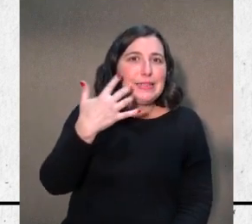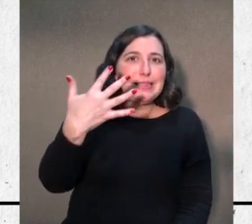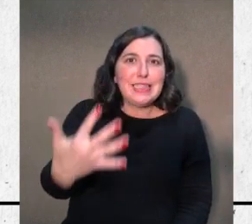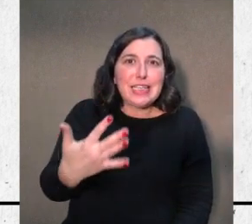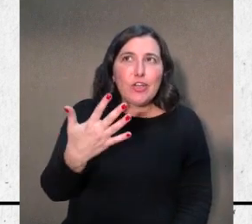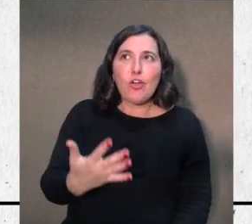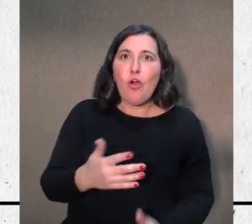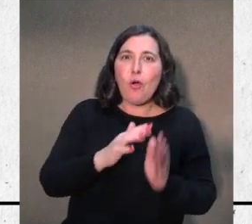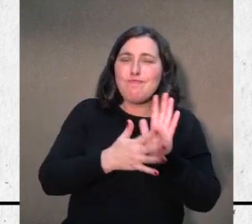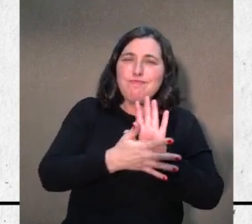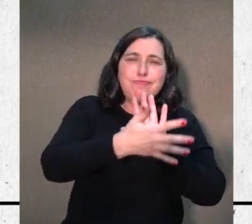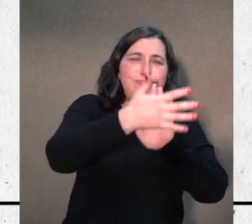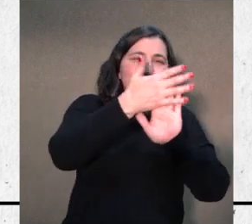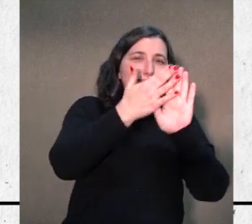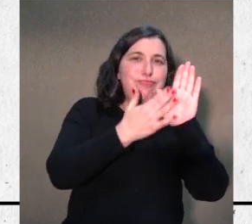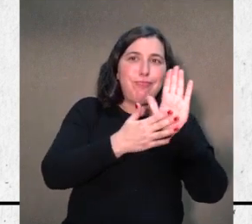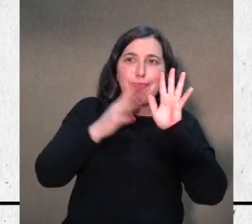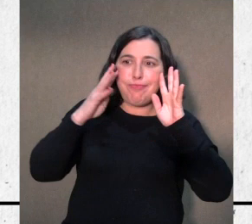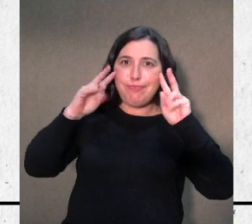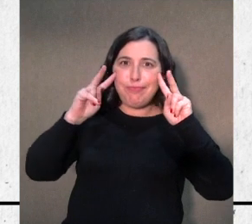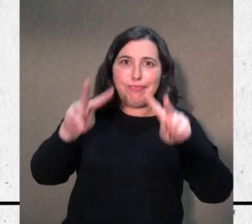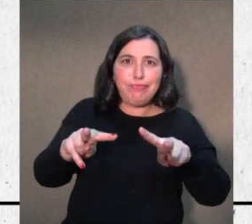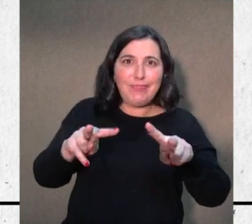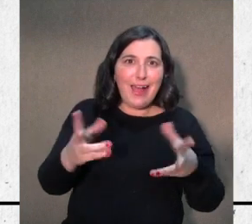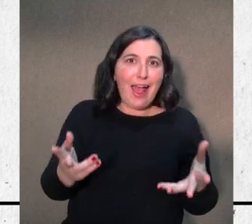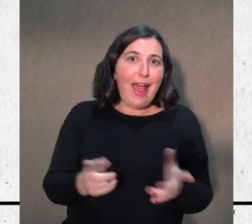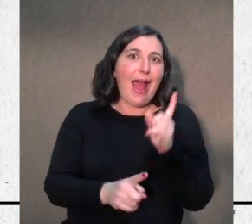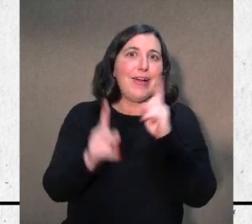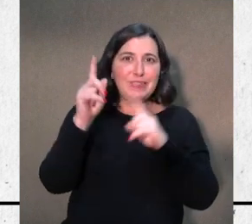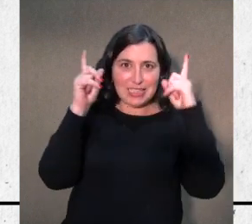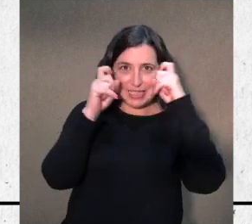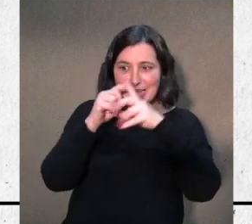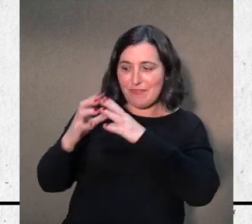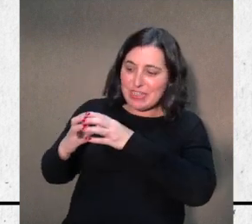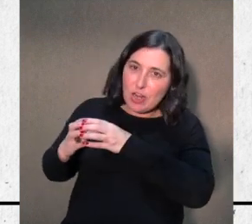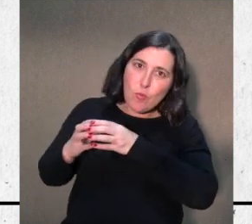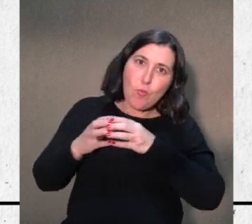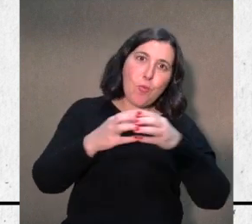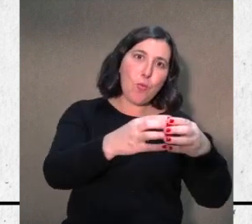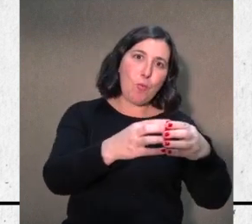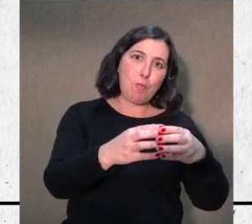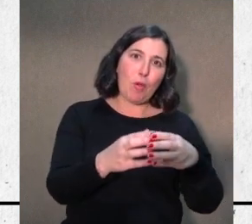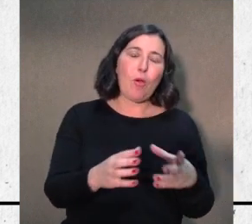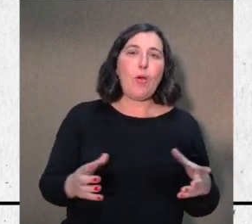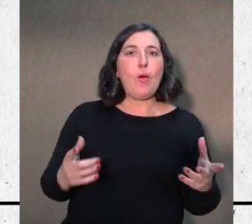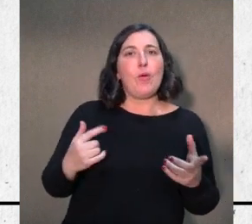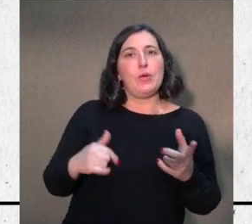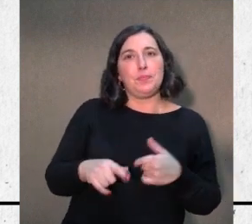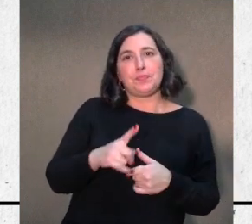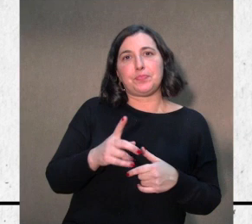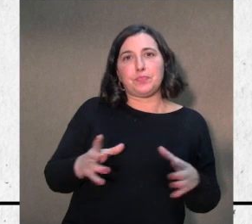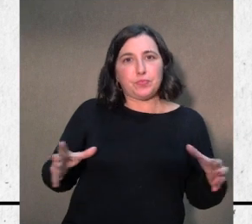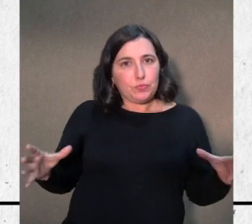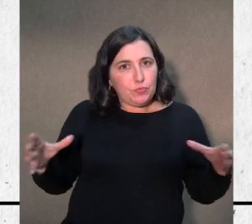orquesta completa. Claro. O sea, el conjunto de cámara hizo mucha difusión porque eran 5, 4. Pero una